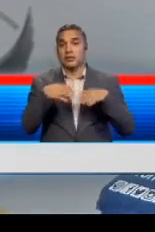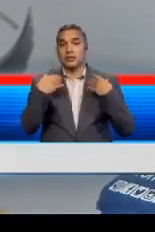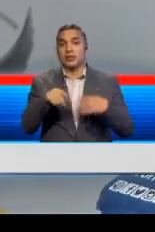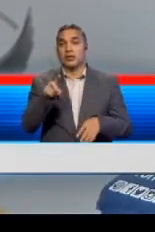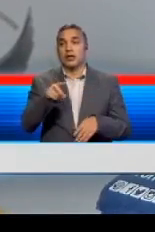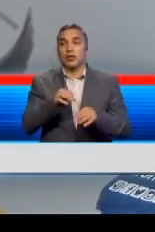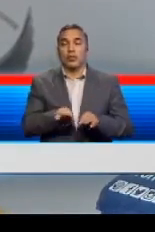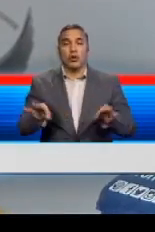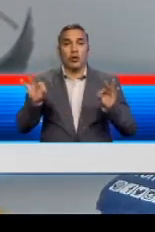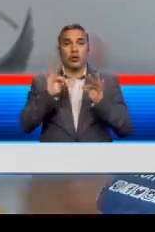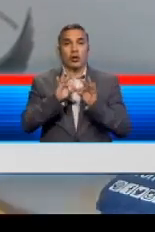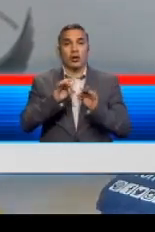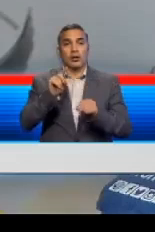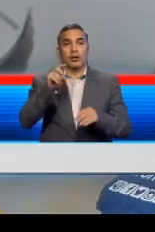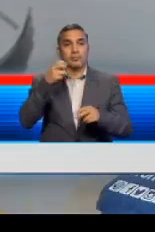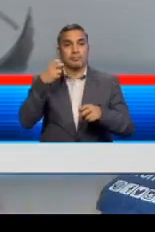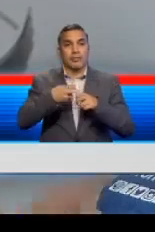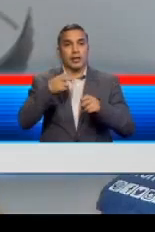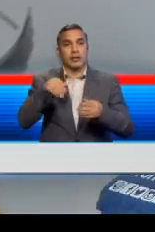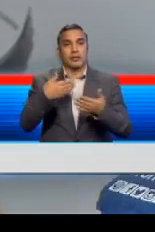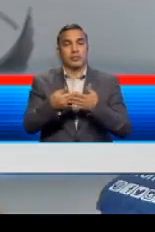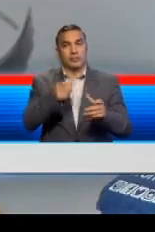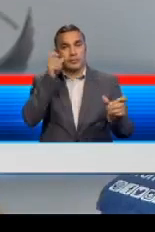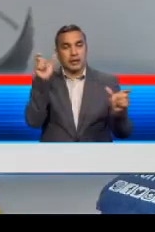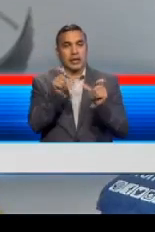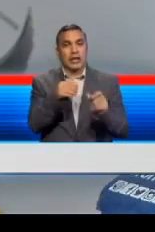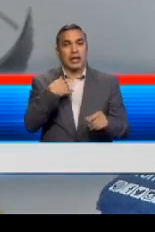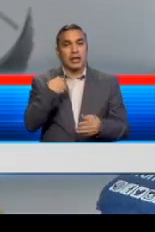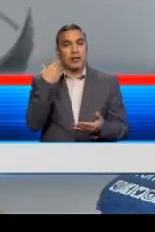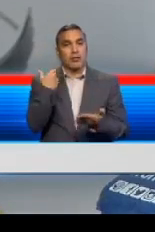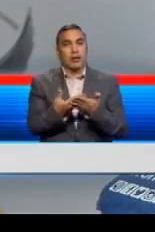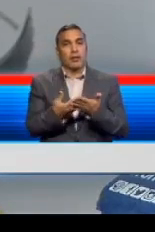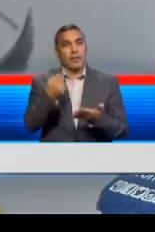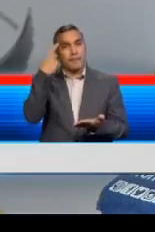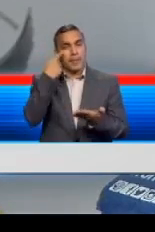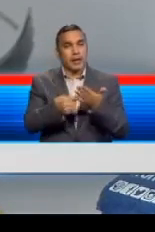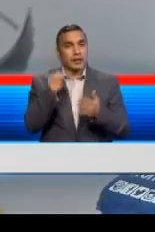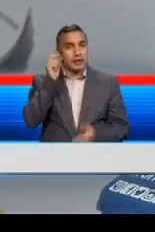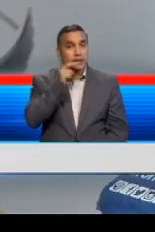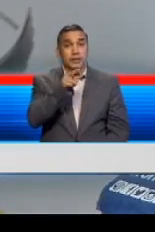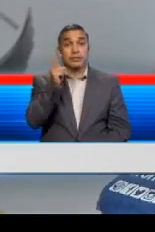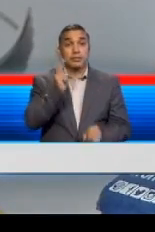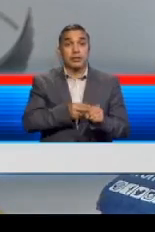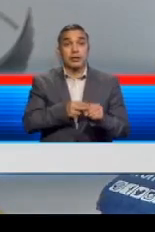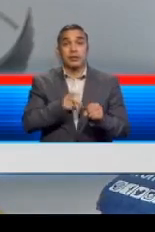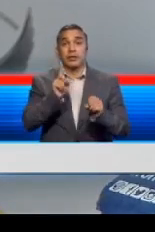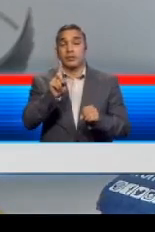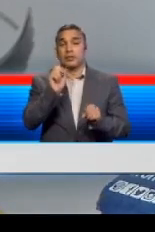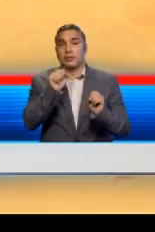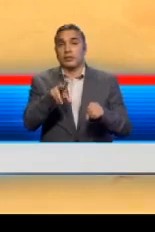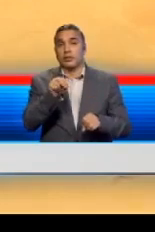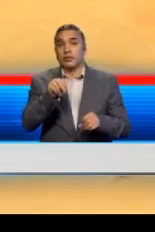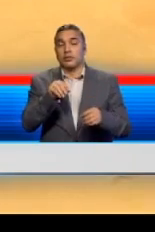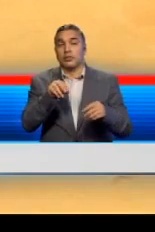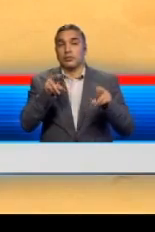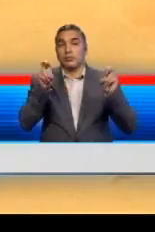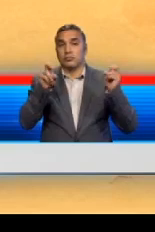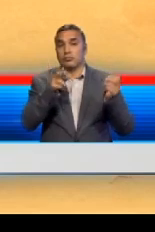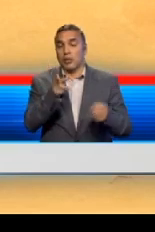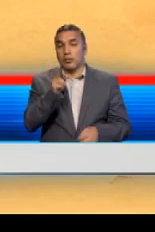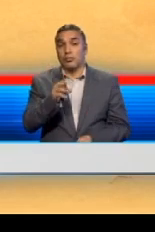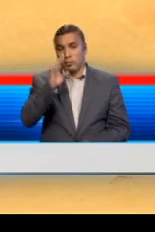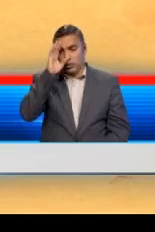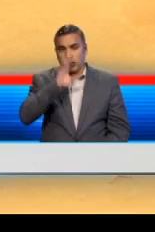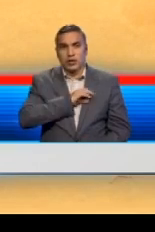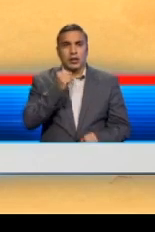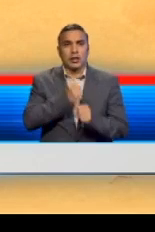elemento contundente o la prueba contundente que Fiscalía va a tener para determinar que la participación directa en este caso de este menor de edad. La policía